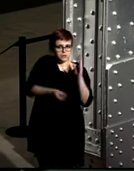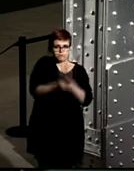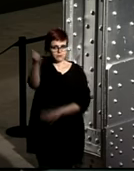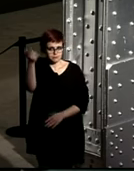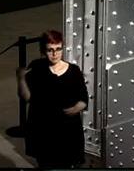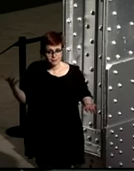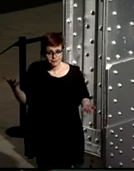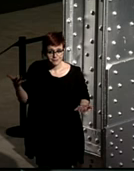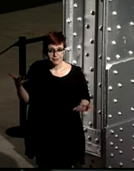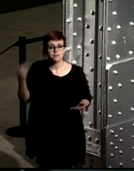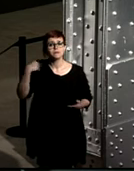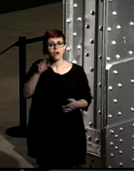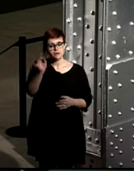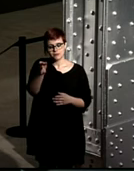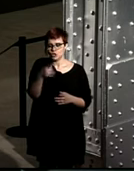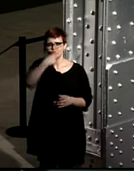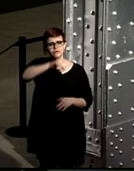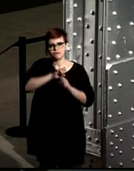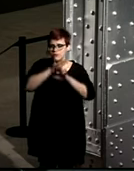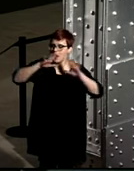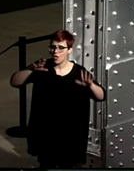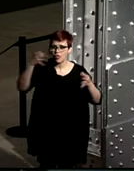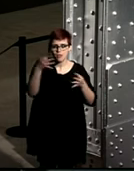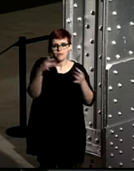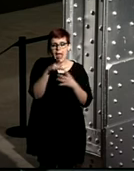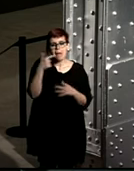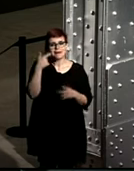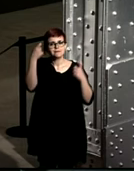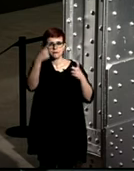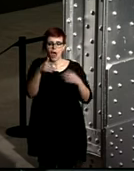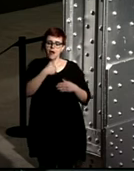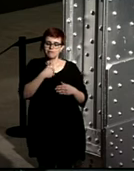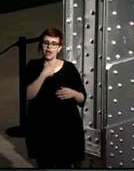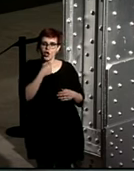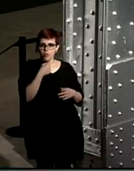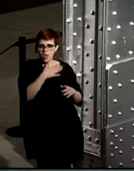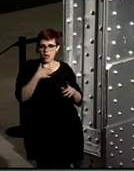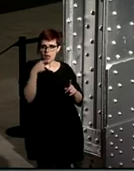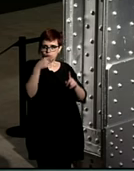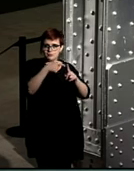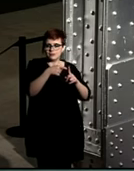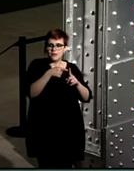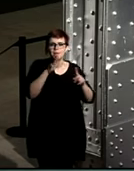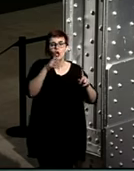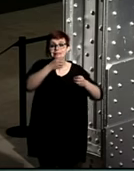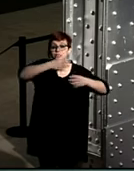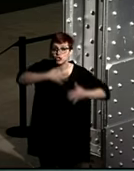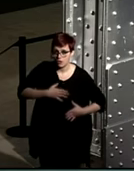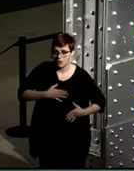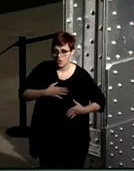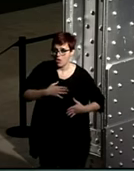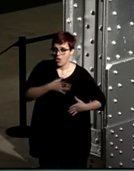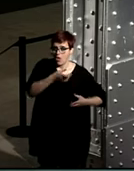¿sabes lo que ocurre? Que teníamos claro que teníamos que contarlo bajo el filtro de la comedia, pero también teníamos claro que la historia que estábamos contando era una historia